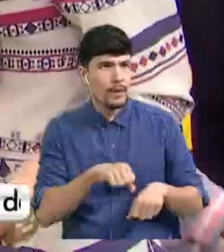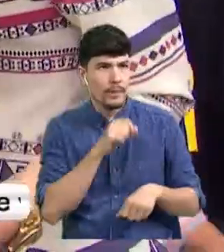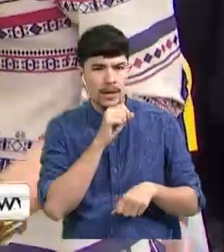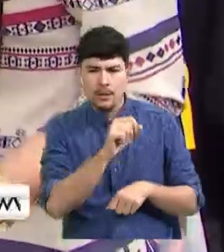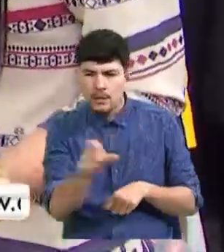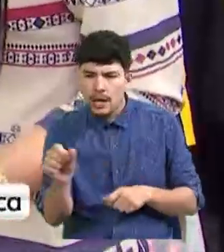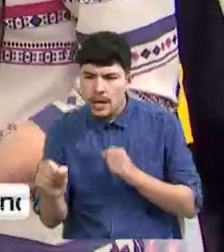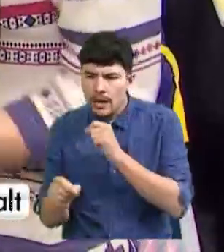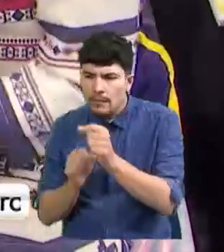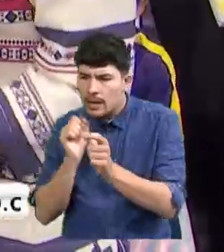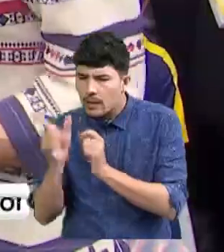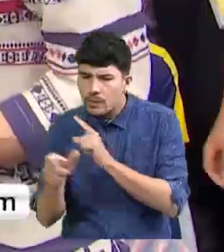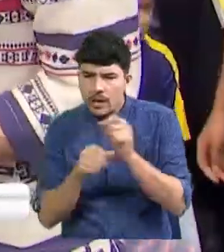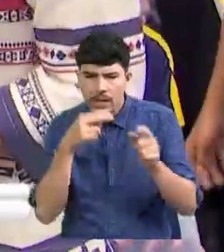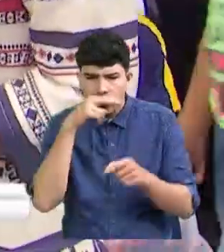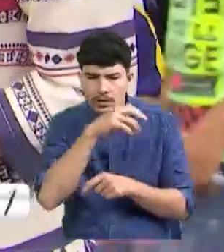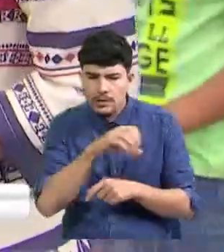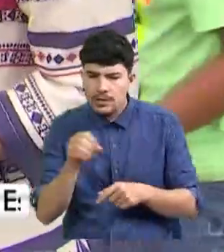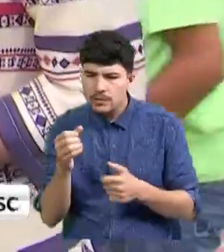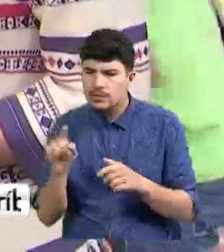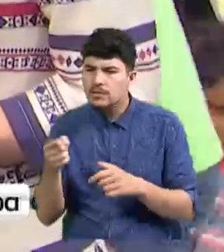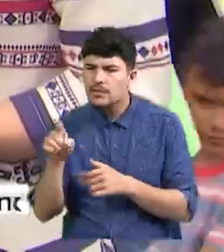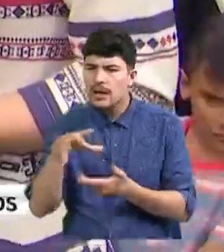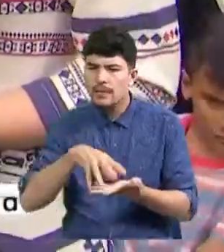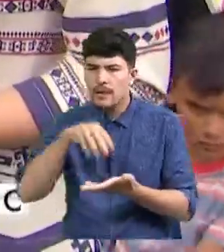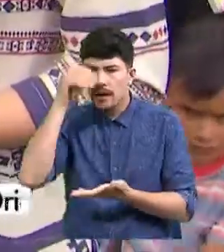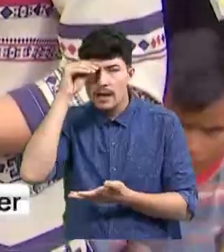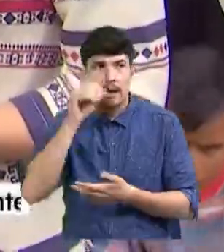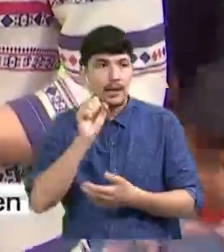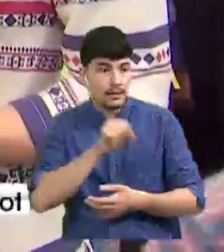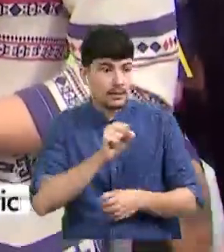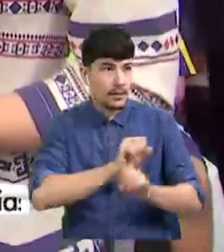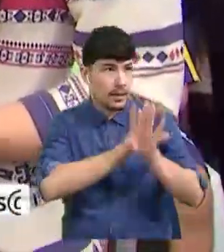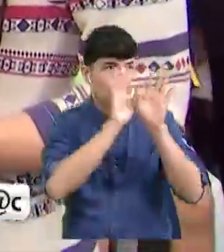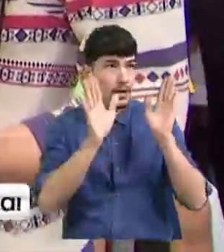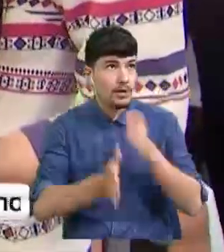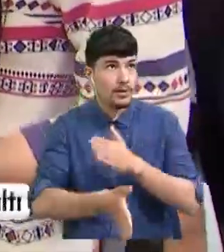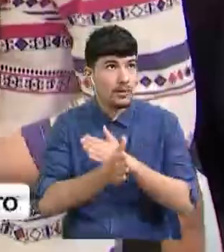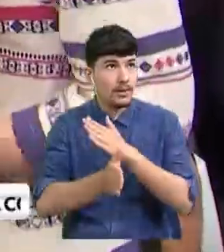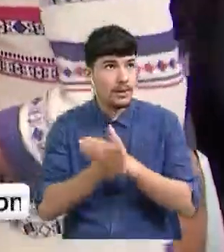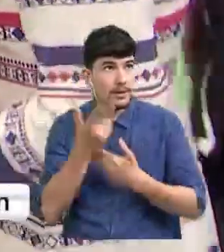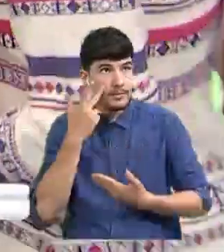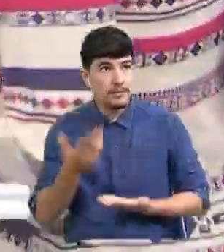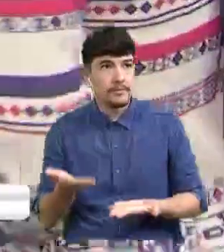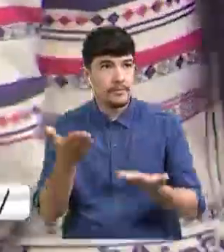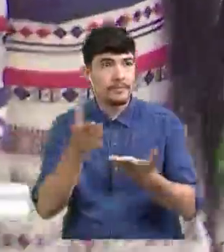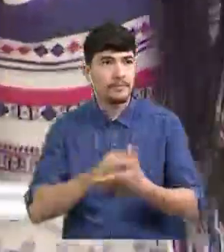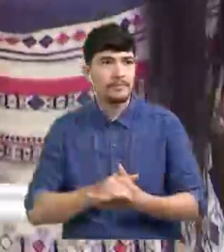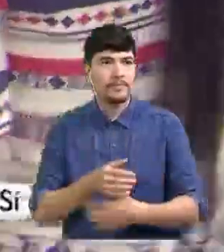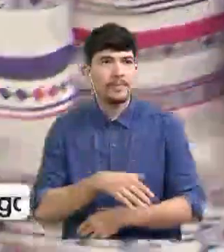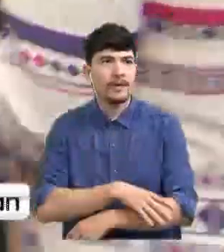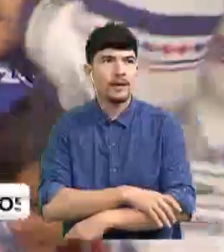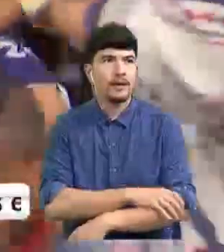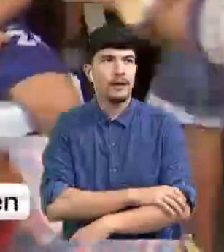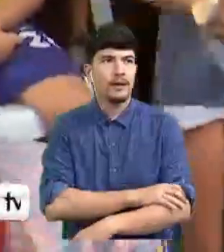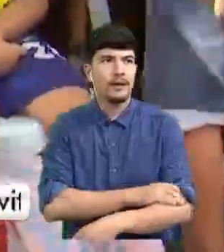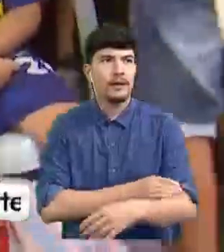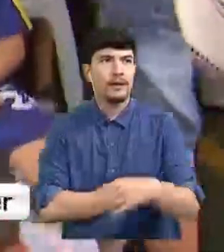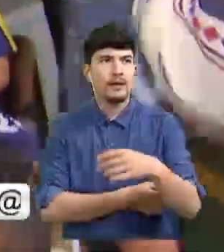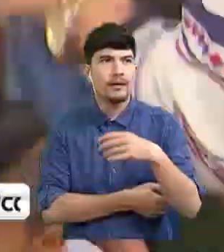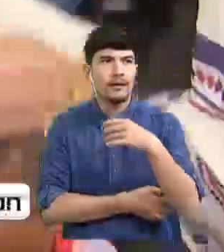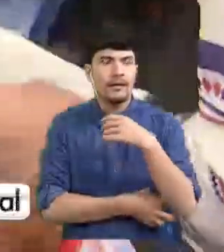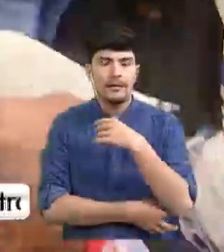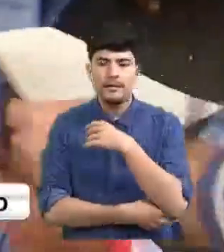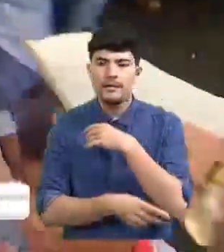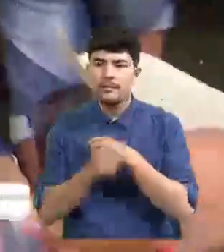los niños qué han aprendido durante el día respecto con una de las preguntas? Perfecto, pues continuemos con eso, por favor. Bueno, niños, entonces, una de las